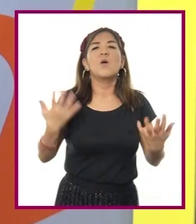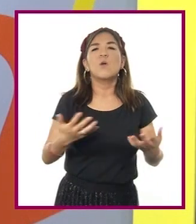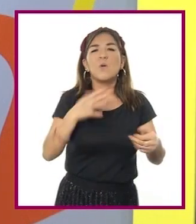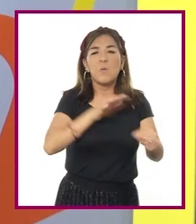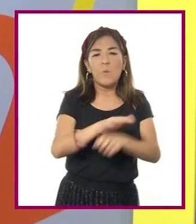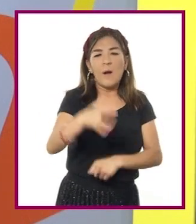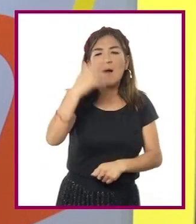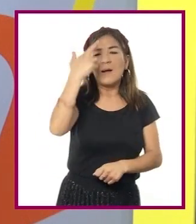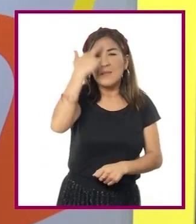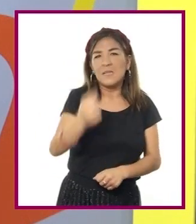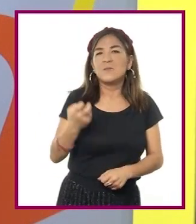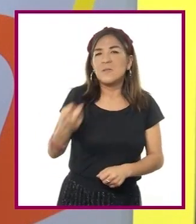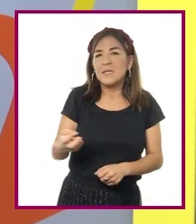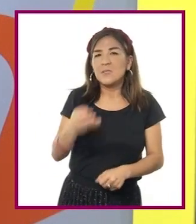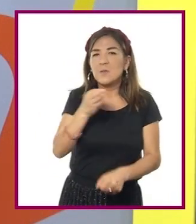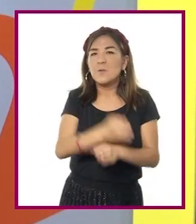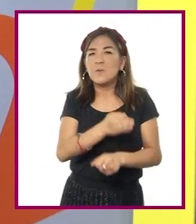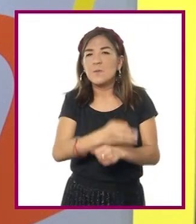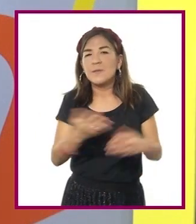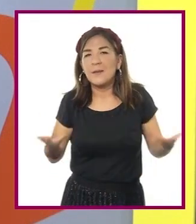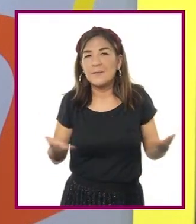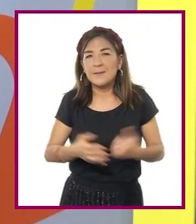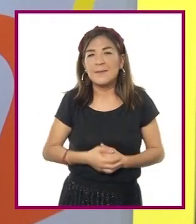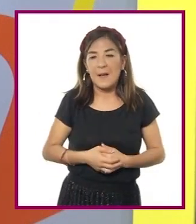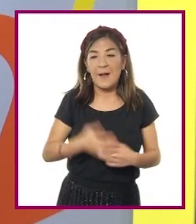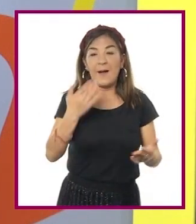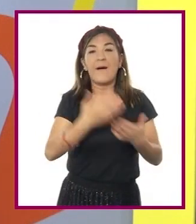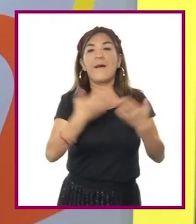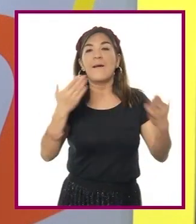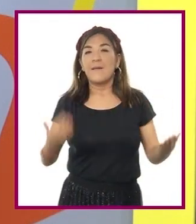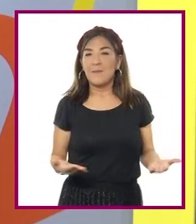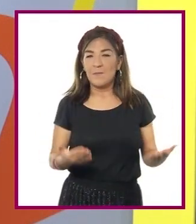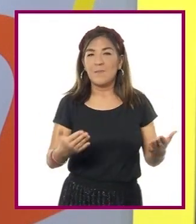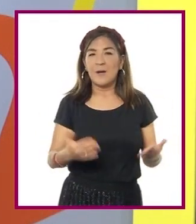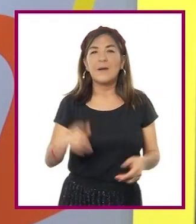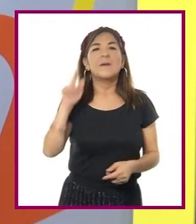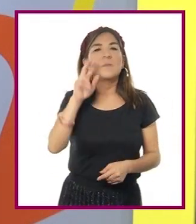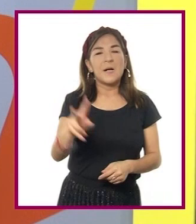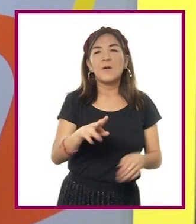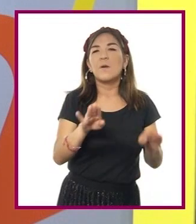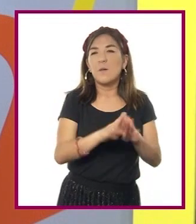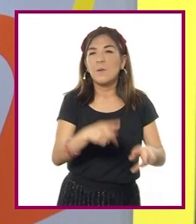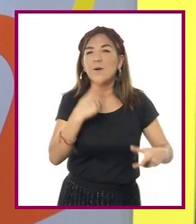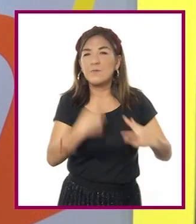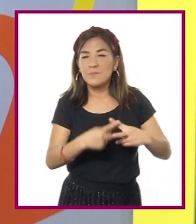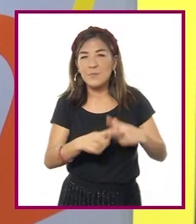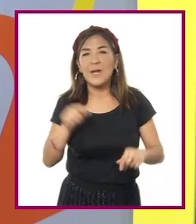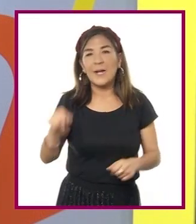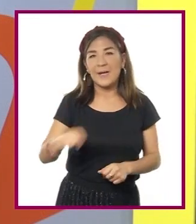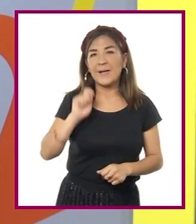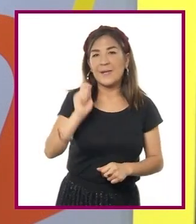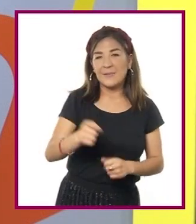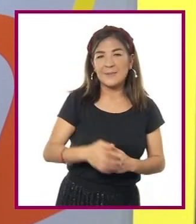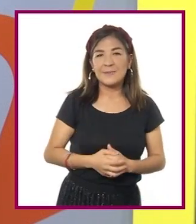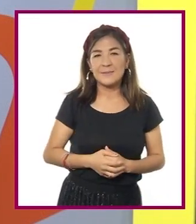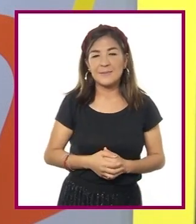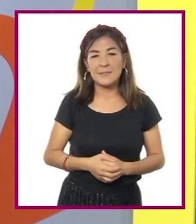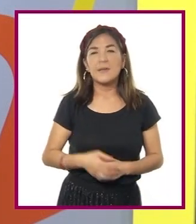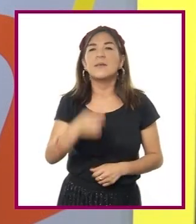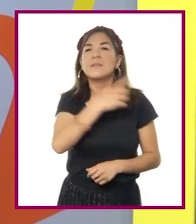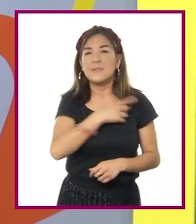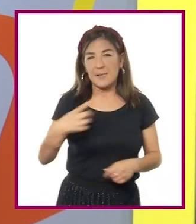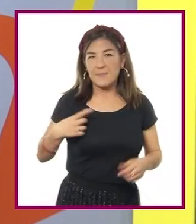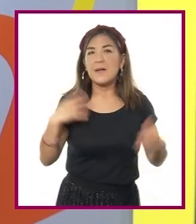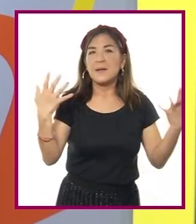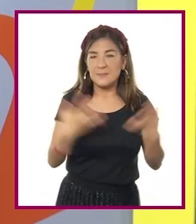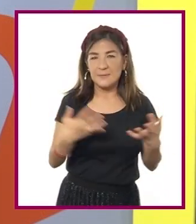que ocurrió lo anterior? Ahora, veamos la gráfica de esta situación. Al tratarse de